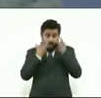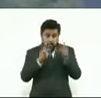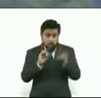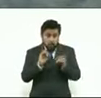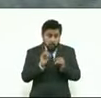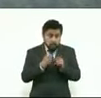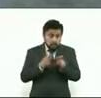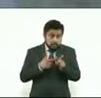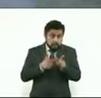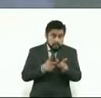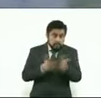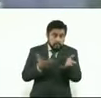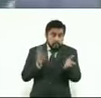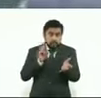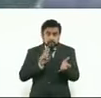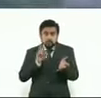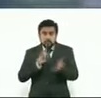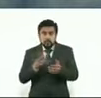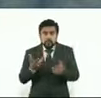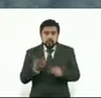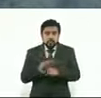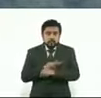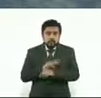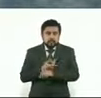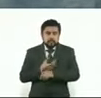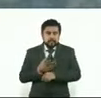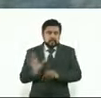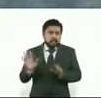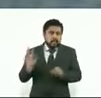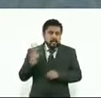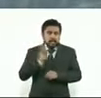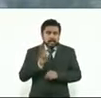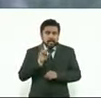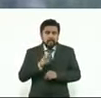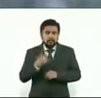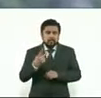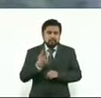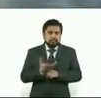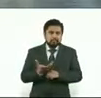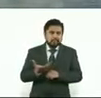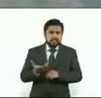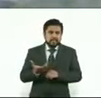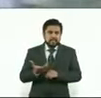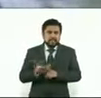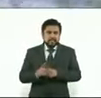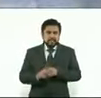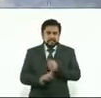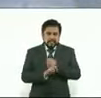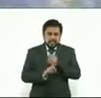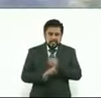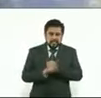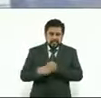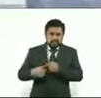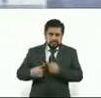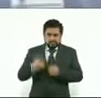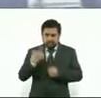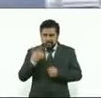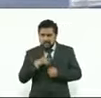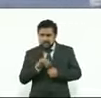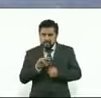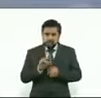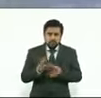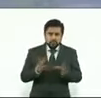competencia. Vamos a ver qué tan lastimado se encuentra y si es que puede mantenerse para la